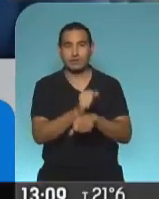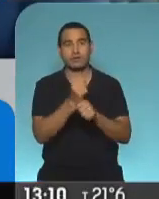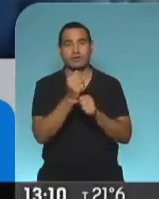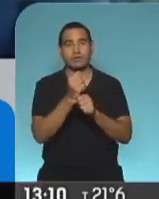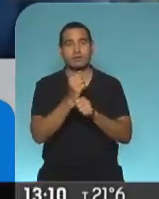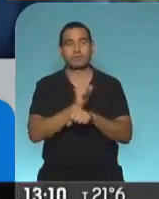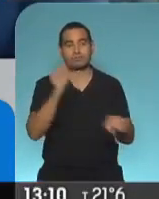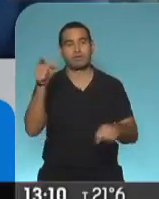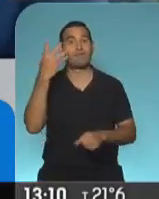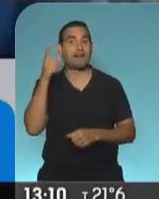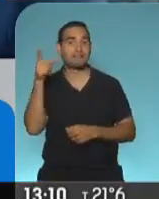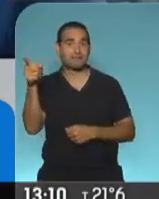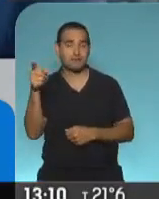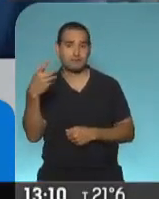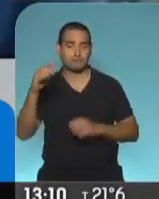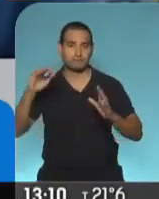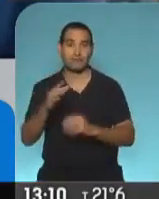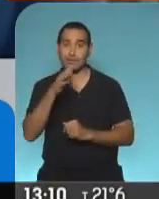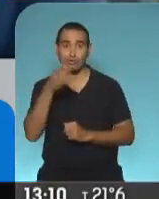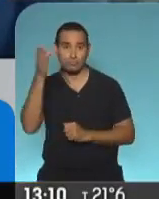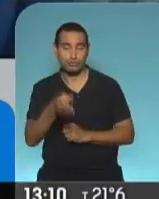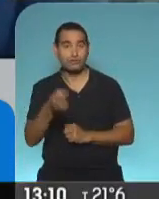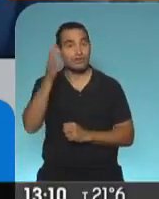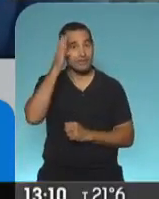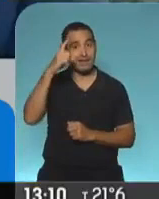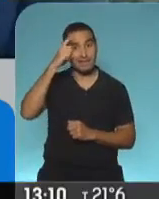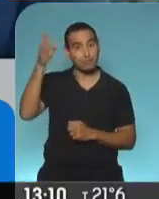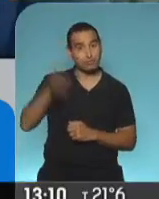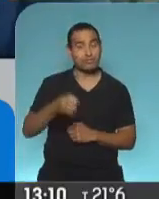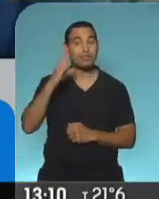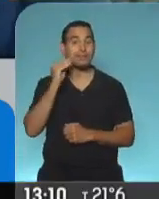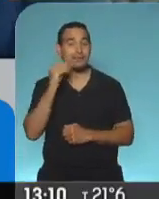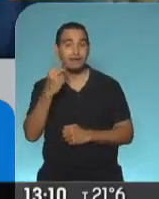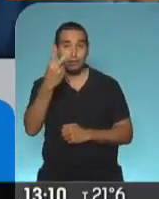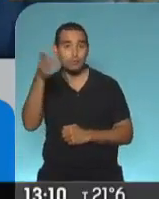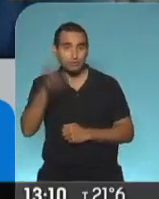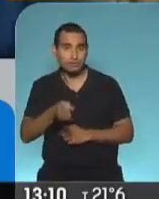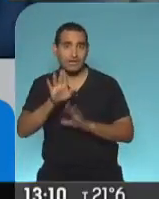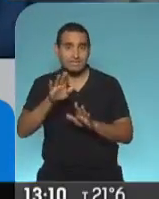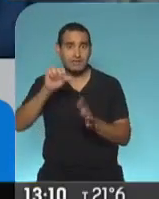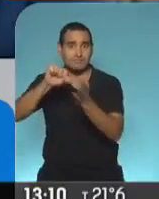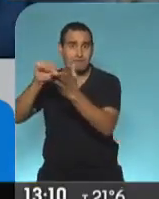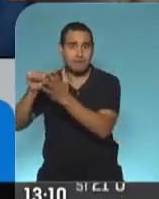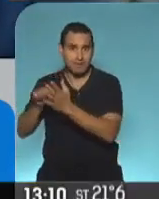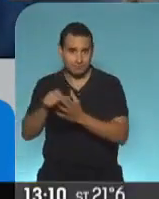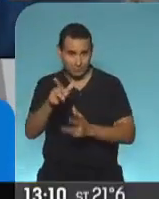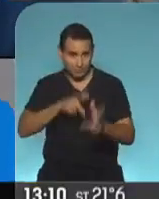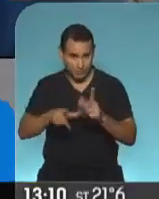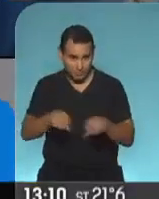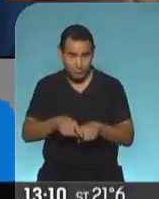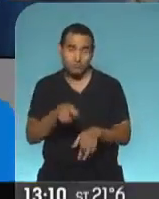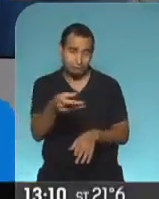estamos con Francia una reducción del 14%, Italia un 10% e Inglaterra un 2%, y así sigue. ¿A esto se refiere usted?